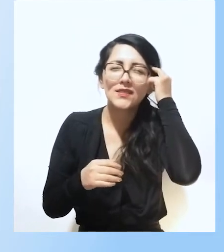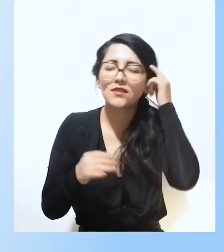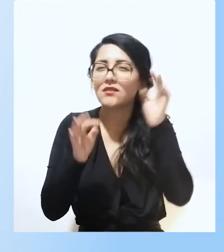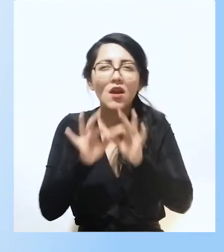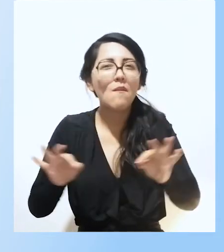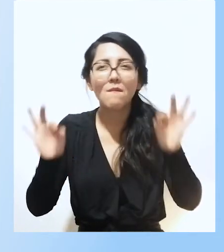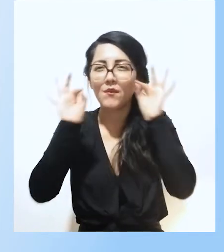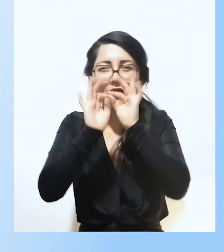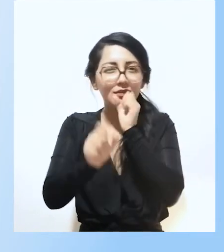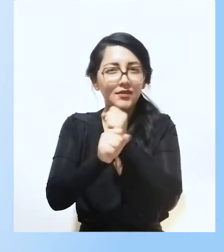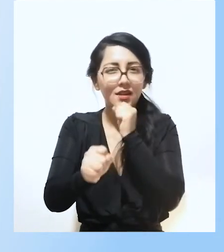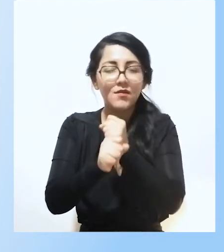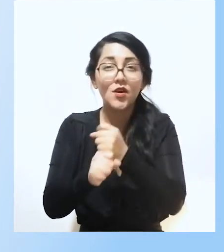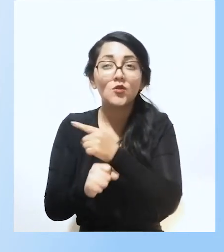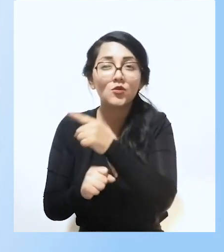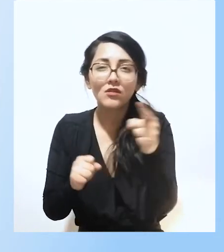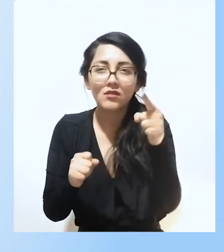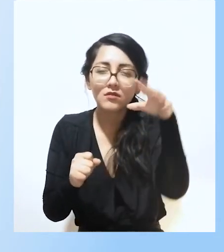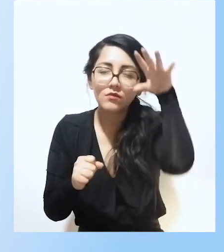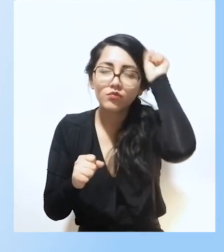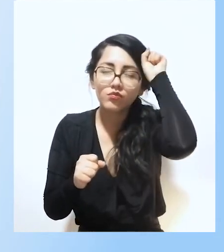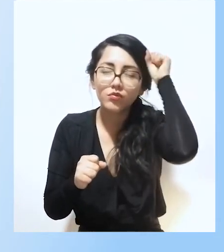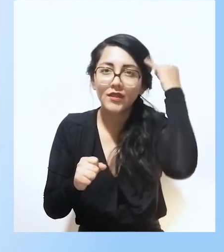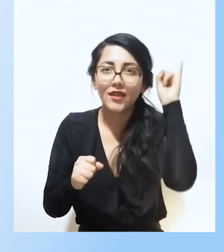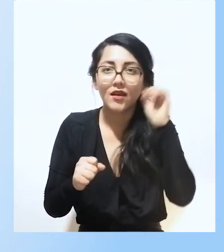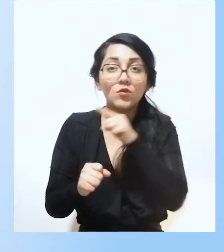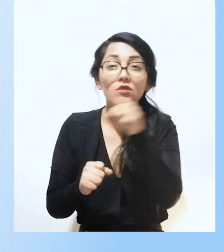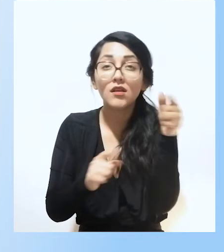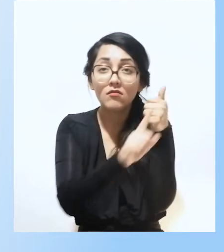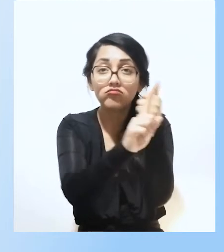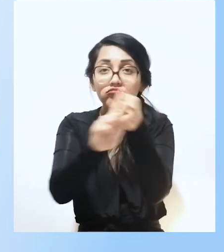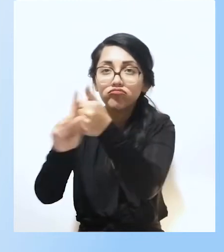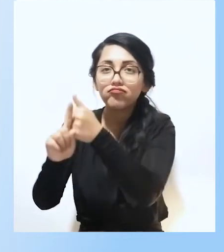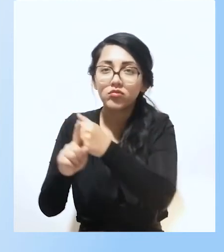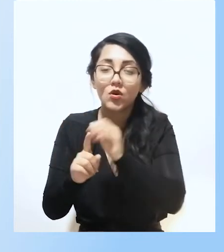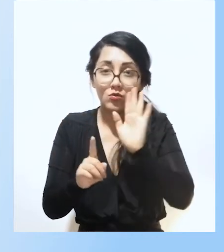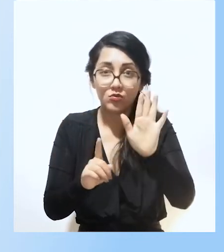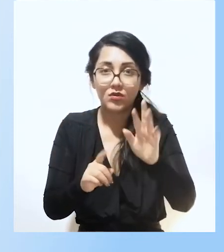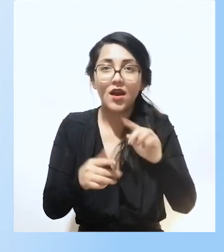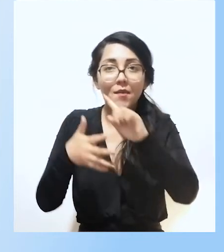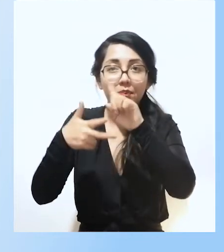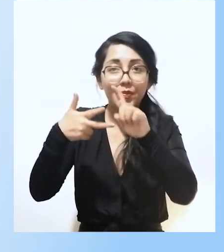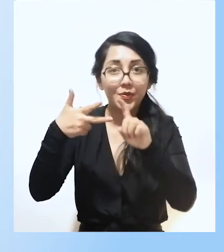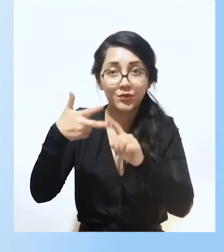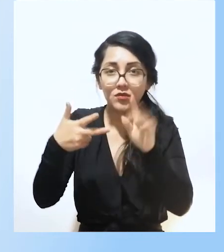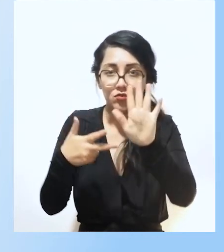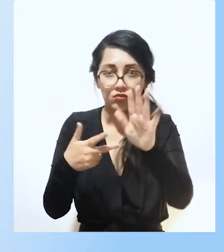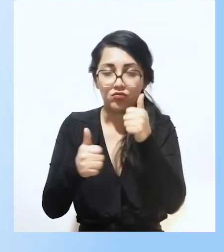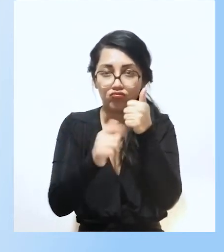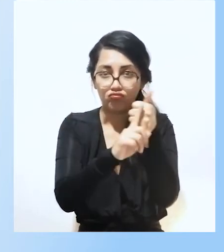si simplemente os quedaréis con esta idea. Responderos vosotros mismos como tarea a estas 3 preguntas. ¿Cómo